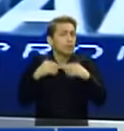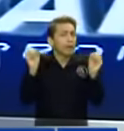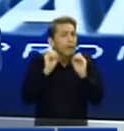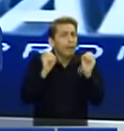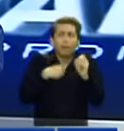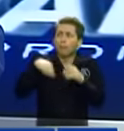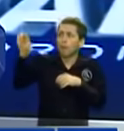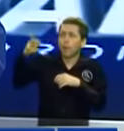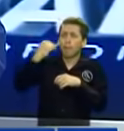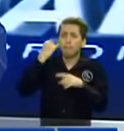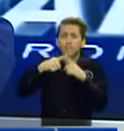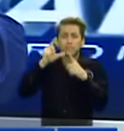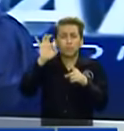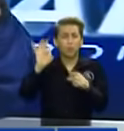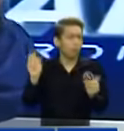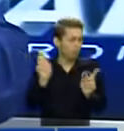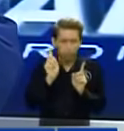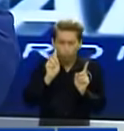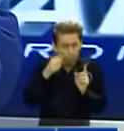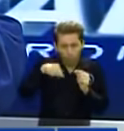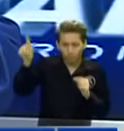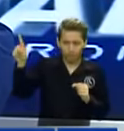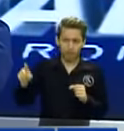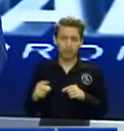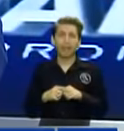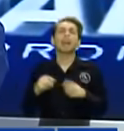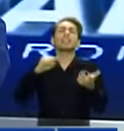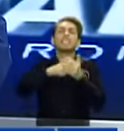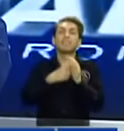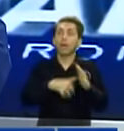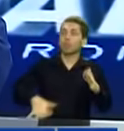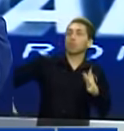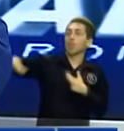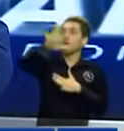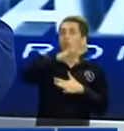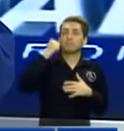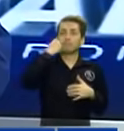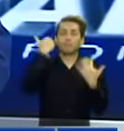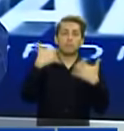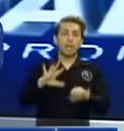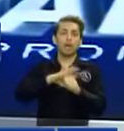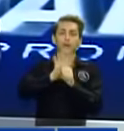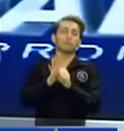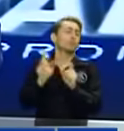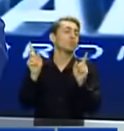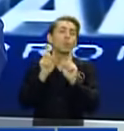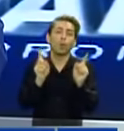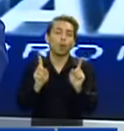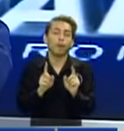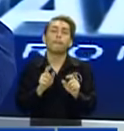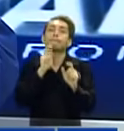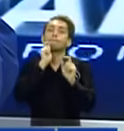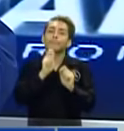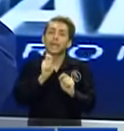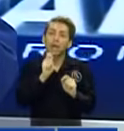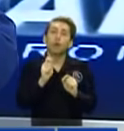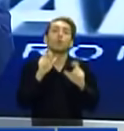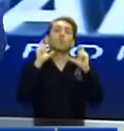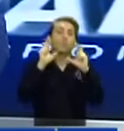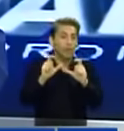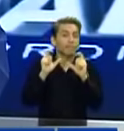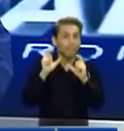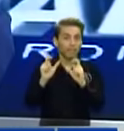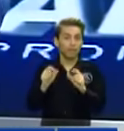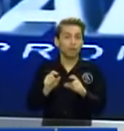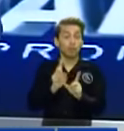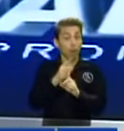vaya. Pero no significa que todo el mundo esté contagiado, no. Es que significan haber alarmas. Y es preferible decirle a la gente, miren, ojo,